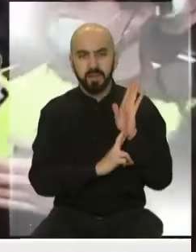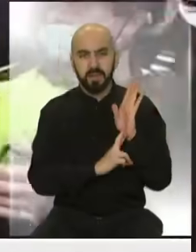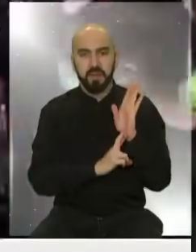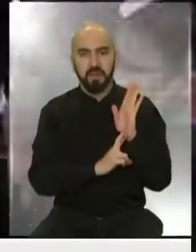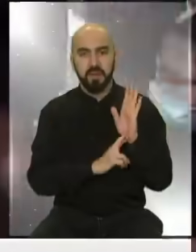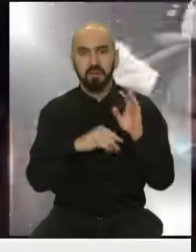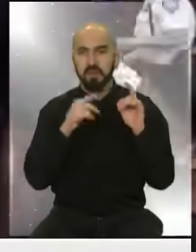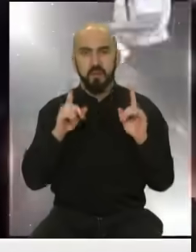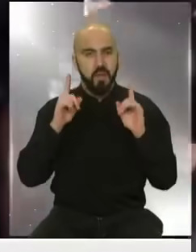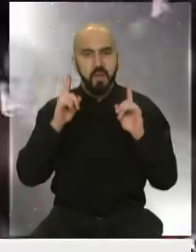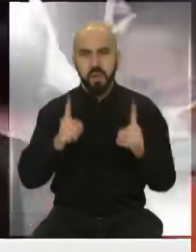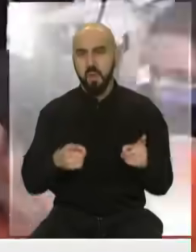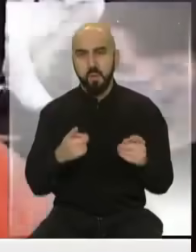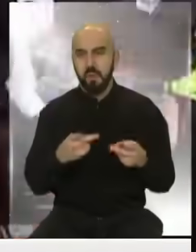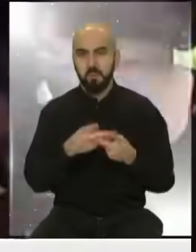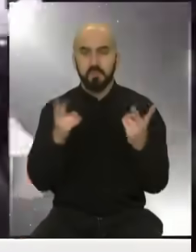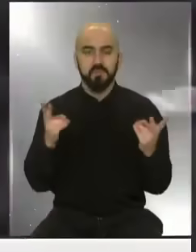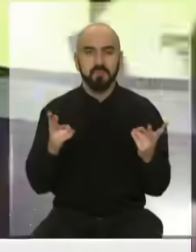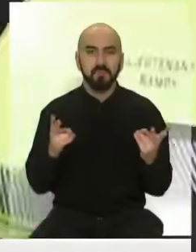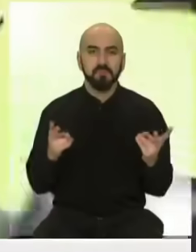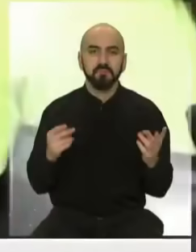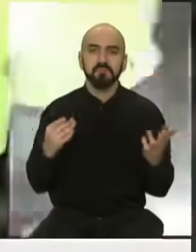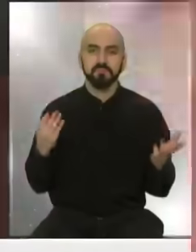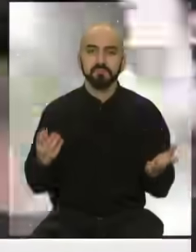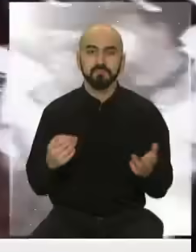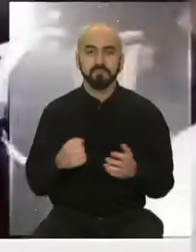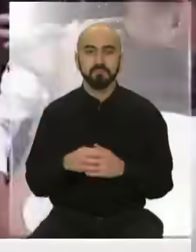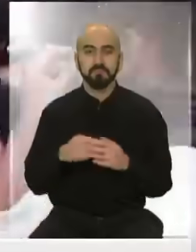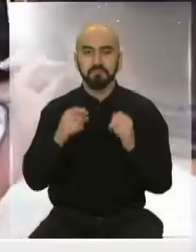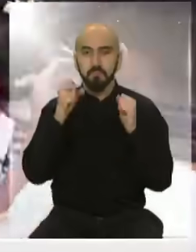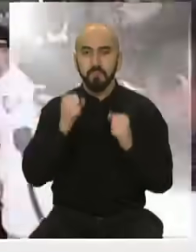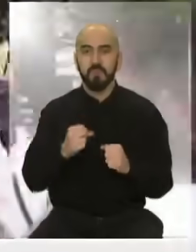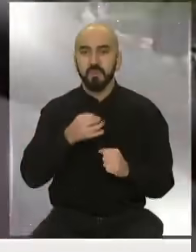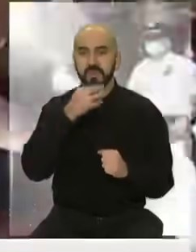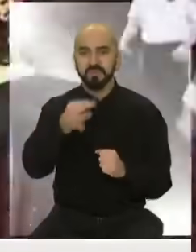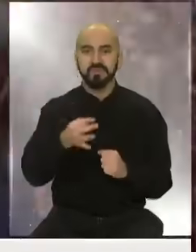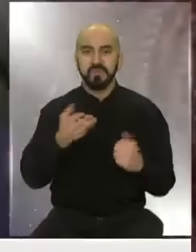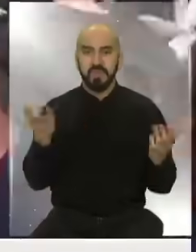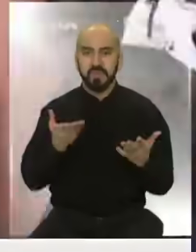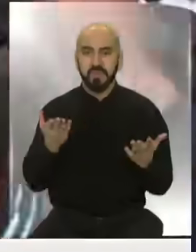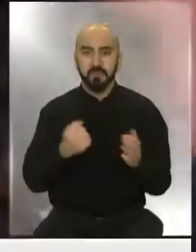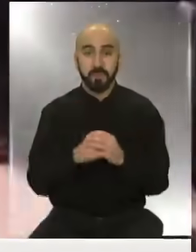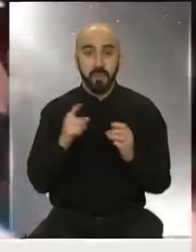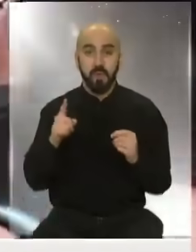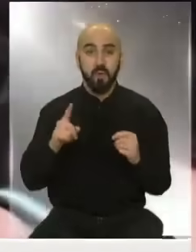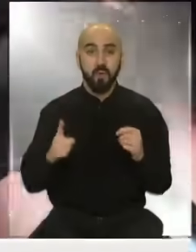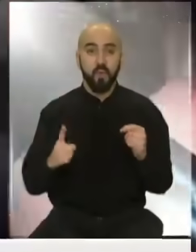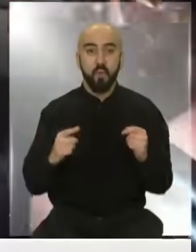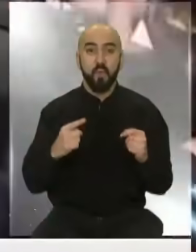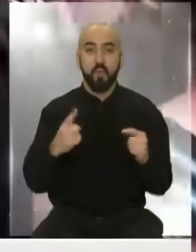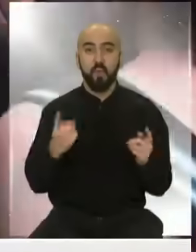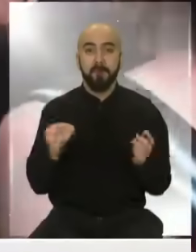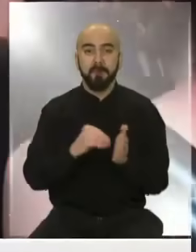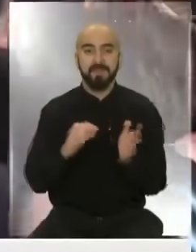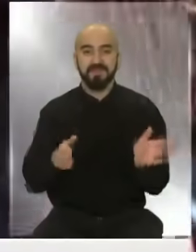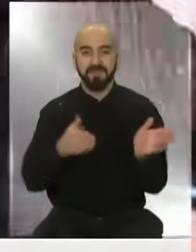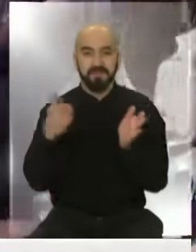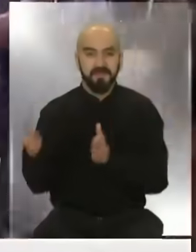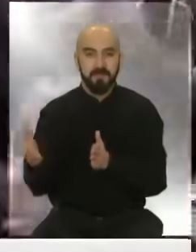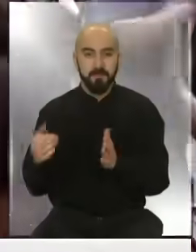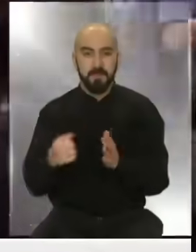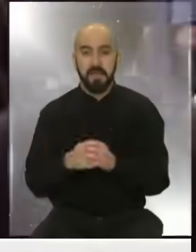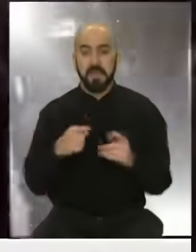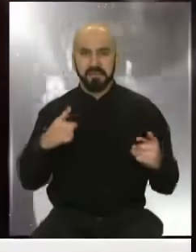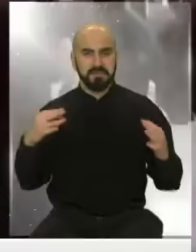siendo visible. Sí, es bien impresionante eso, Mariane, y podríamos decir que es una etapa más en esta verdadera guerra que se ha